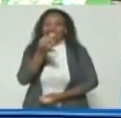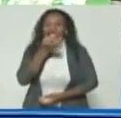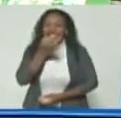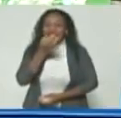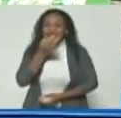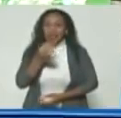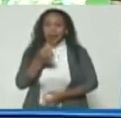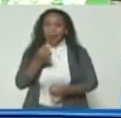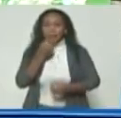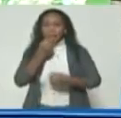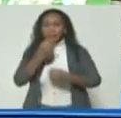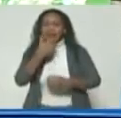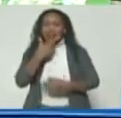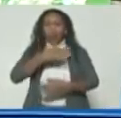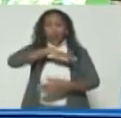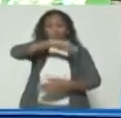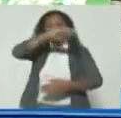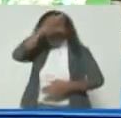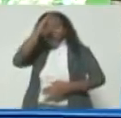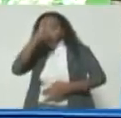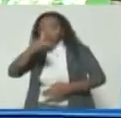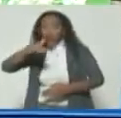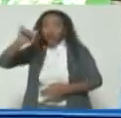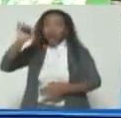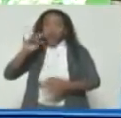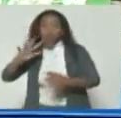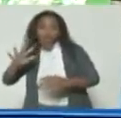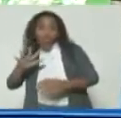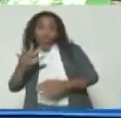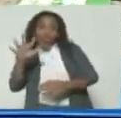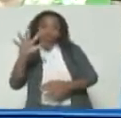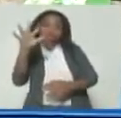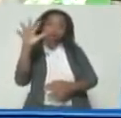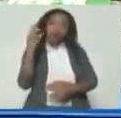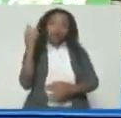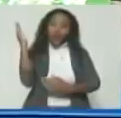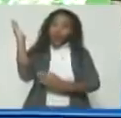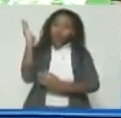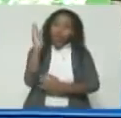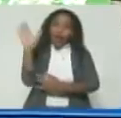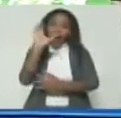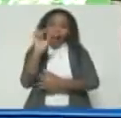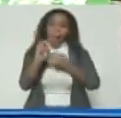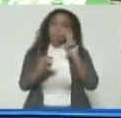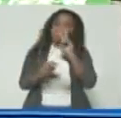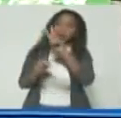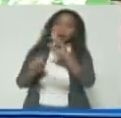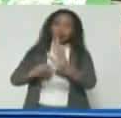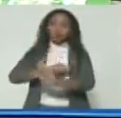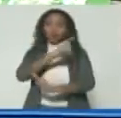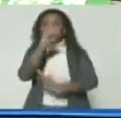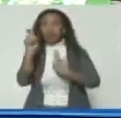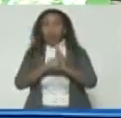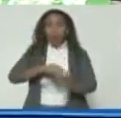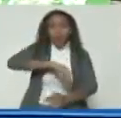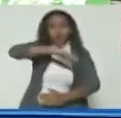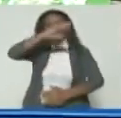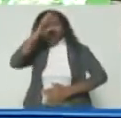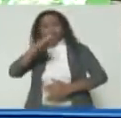del complejo de montañas que viene desde el Guarayra Repano. Cuando uno se viene desde Caracas, ve el complejo de montañas